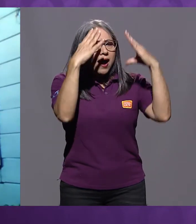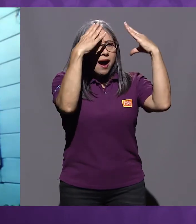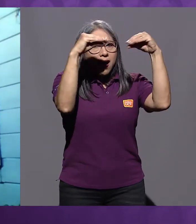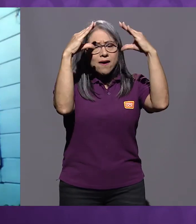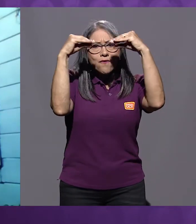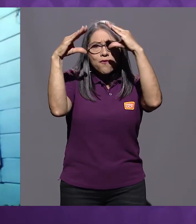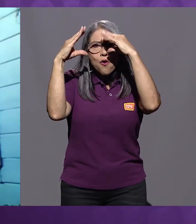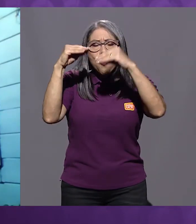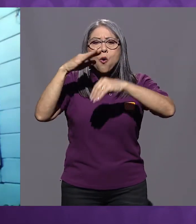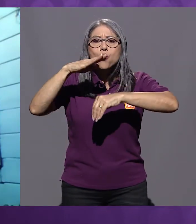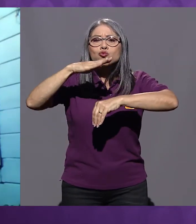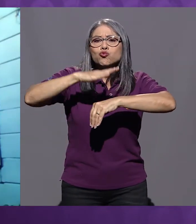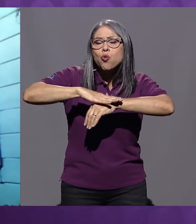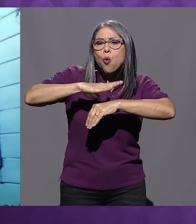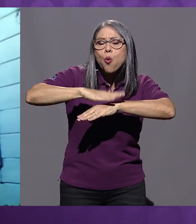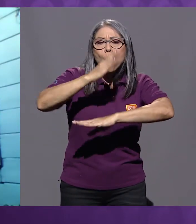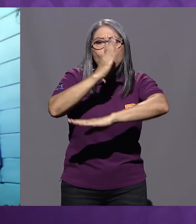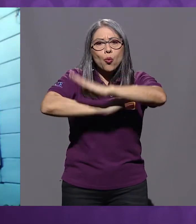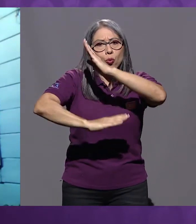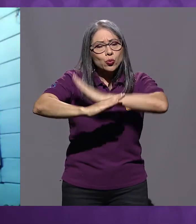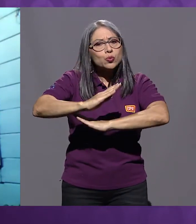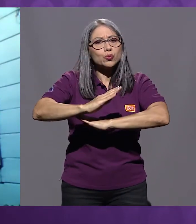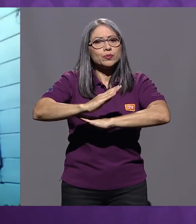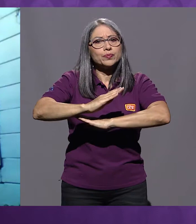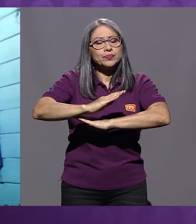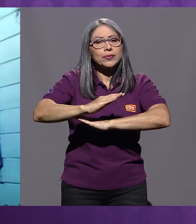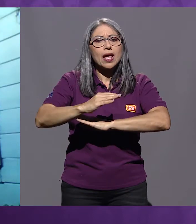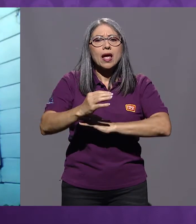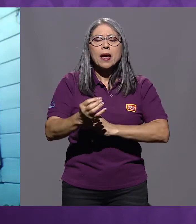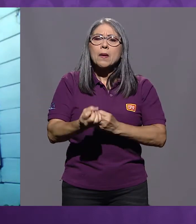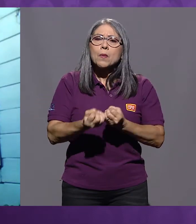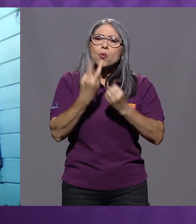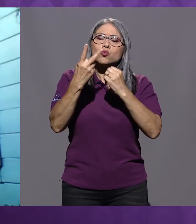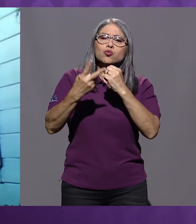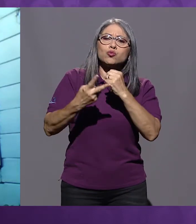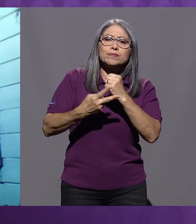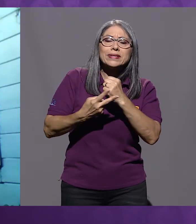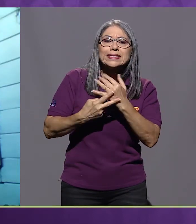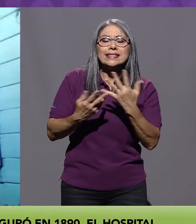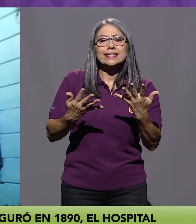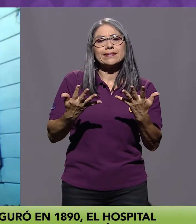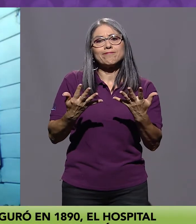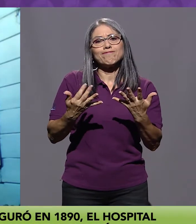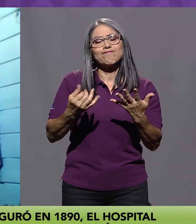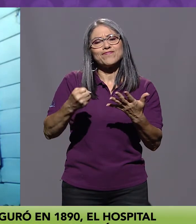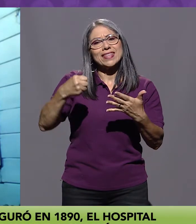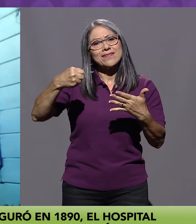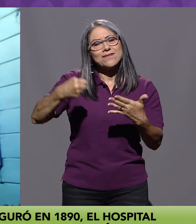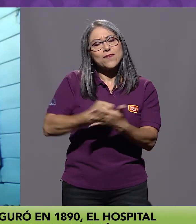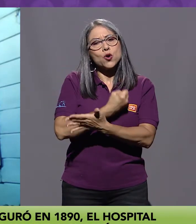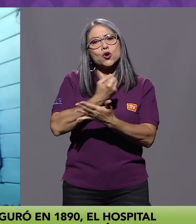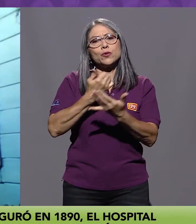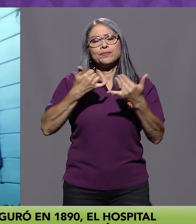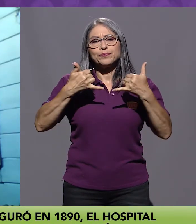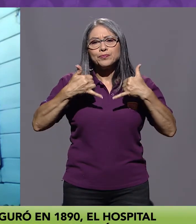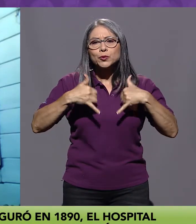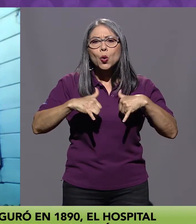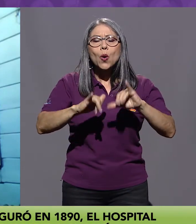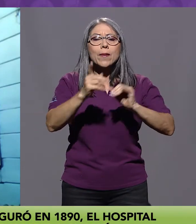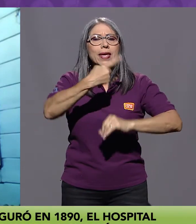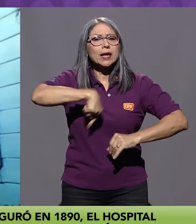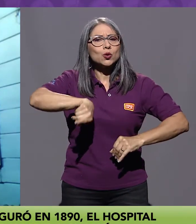hay en torno de la discapacidad, en donde muchas veces, desafortunadamente, todavía estamos